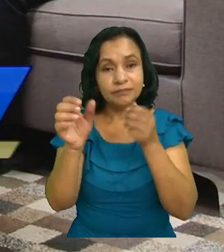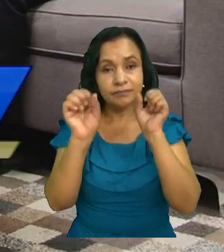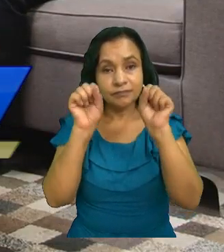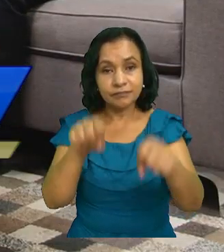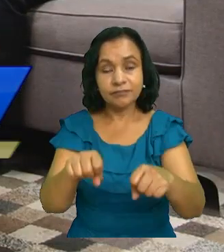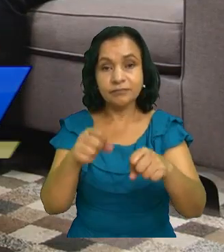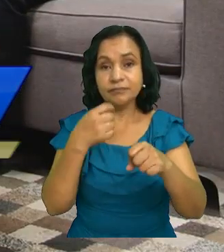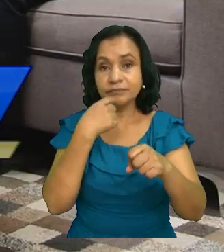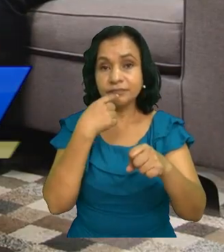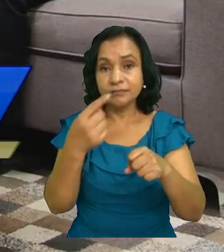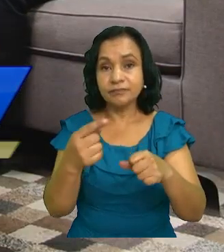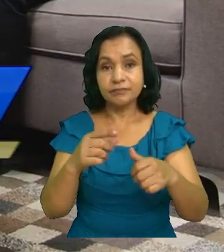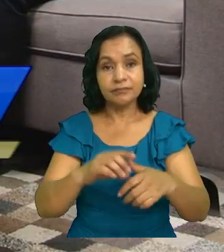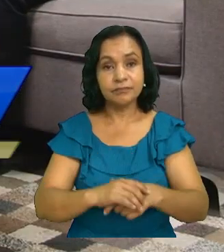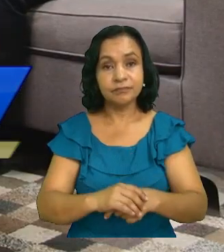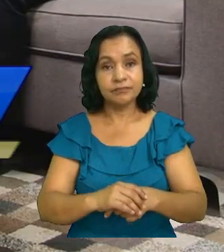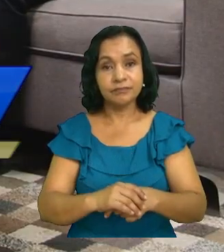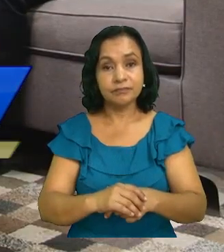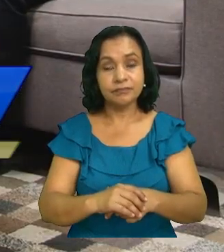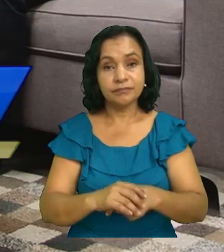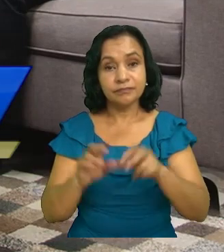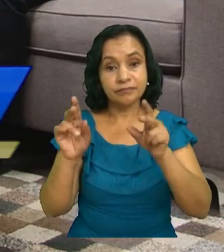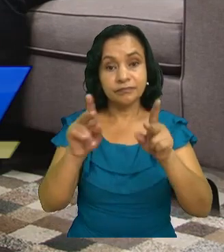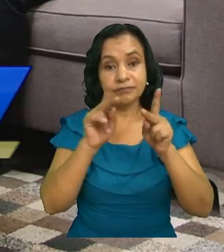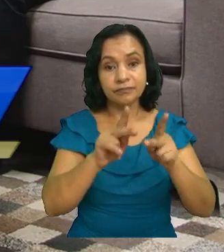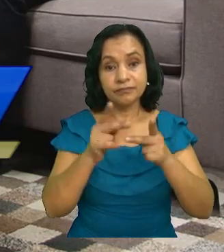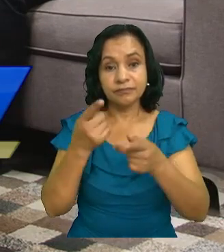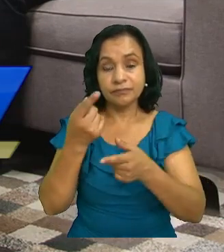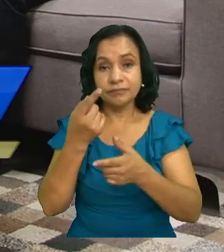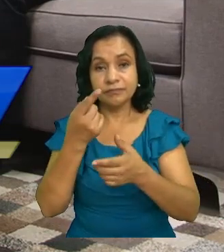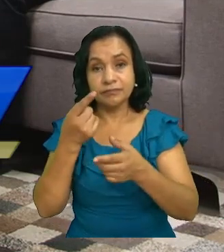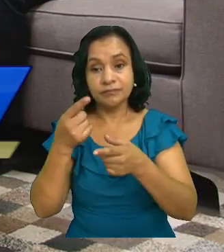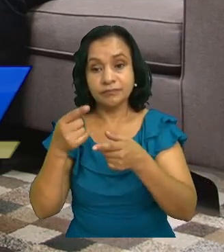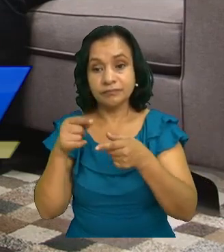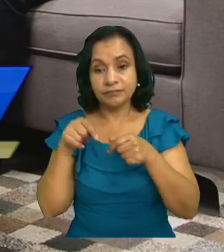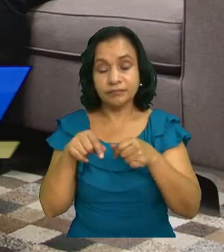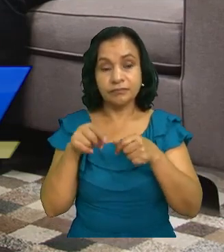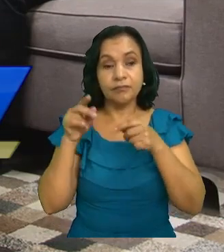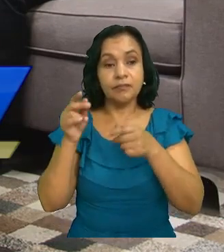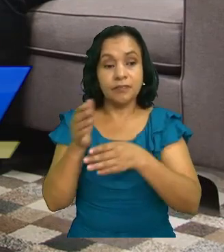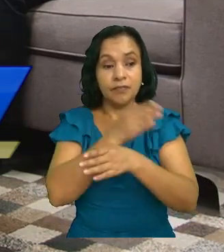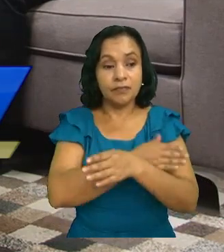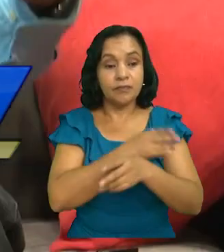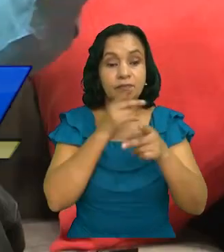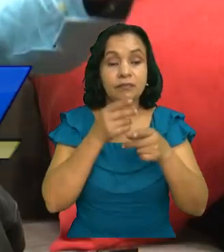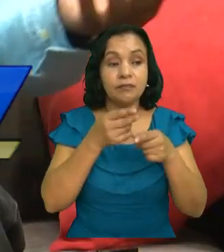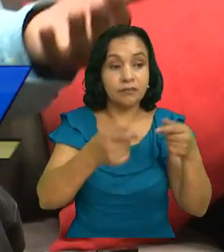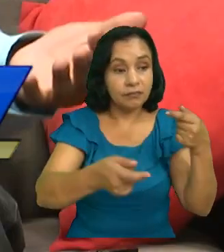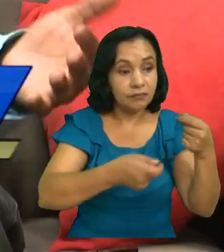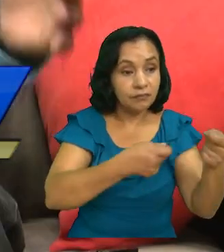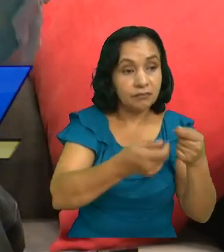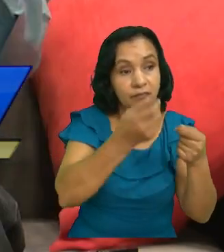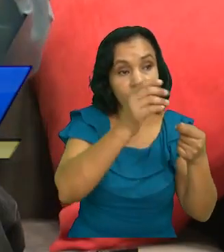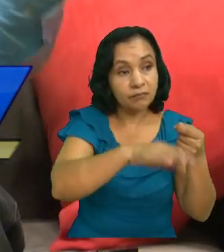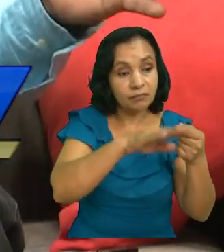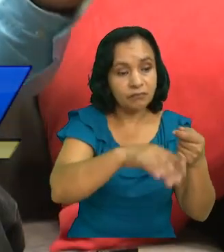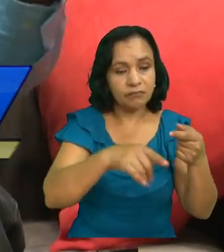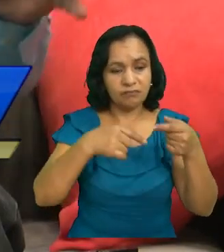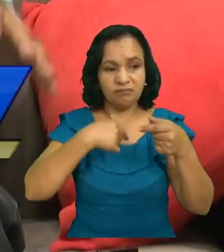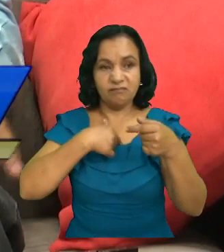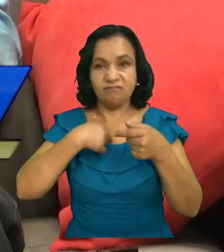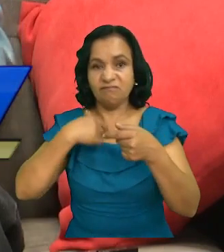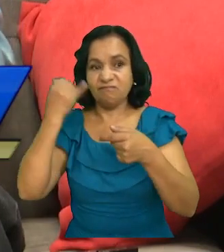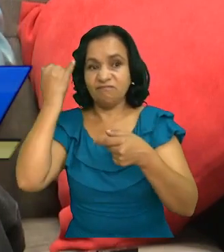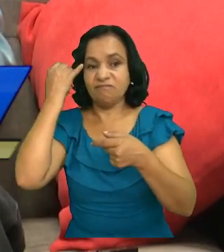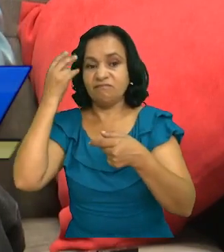mencionarlo, los intermediarios, se acorta, ya no hay. El productor ya no tiene que vender sus productos a un precio